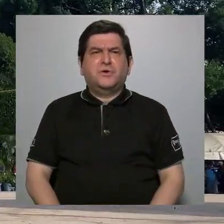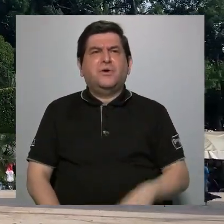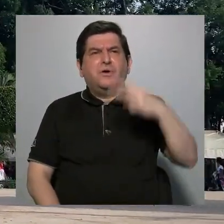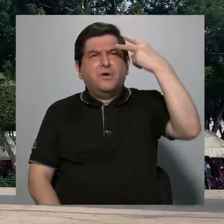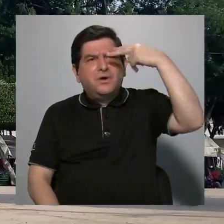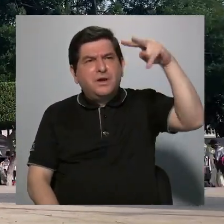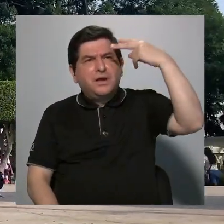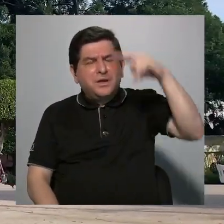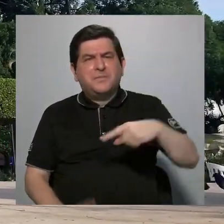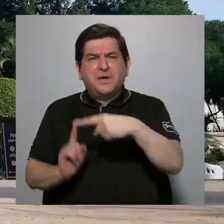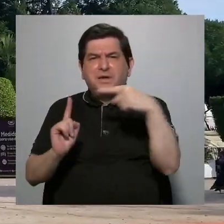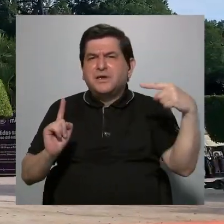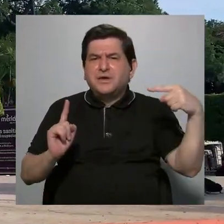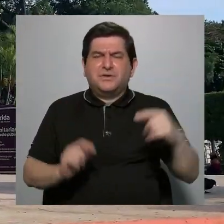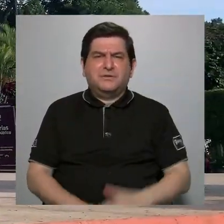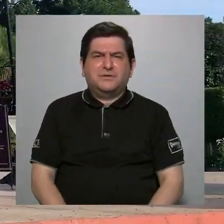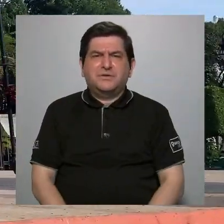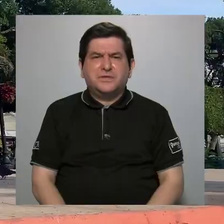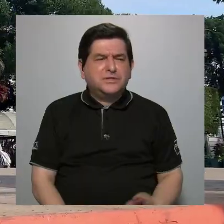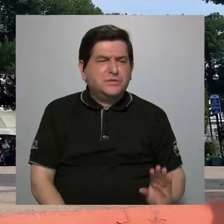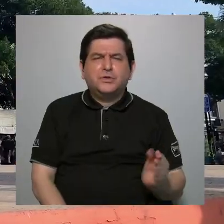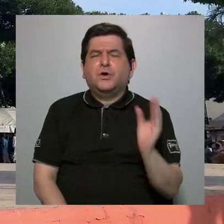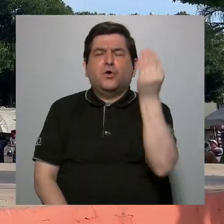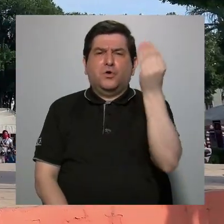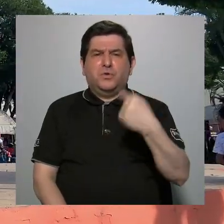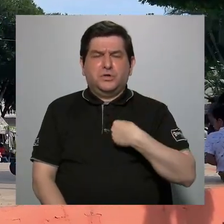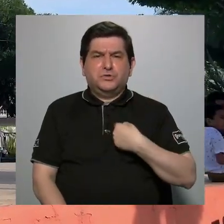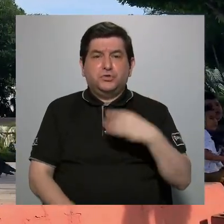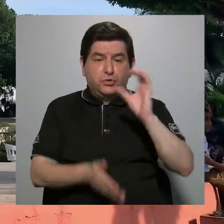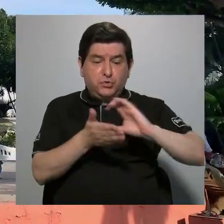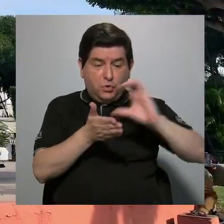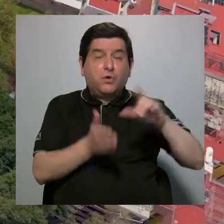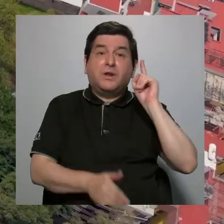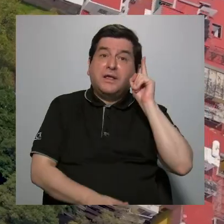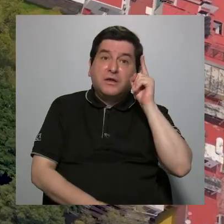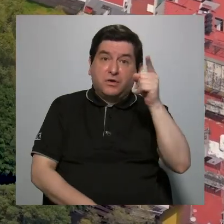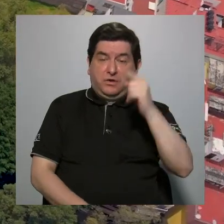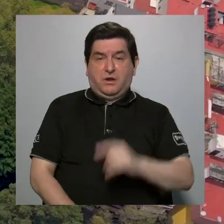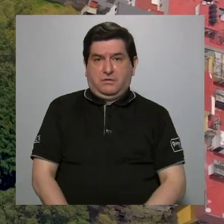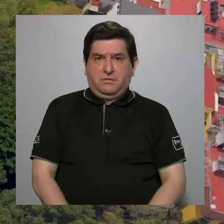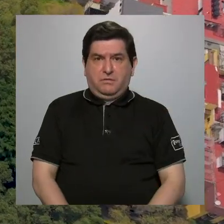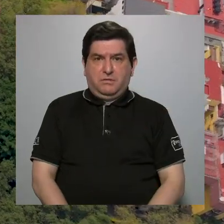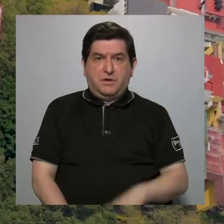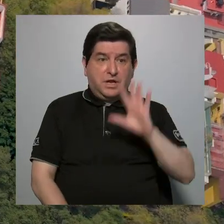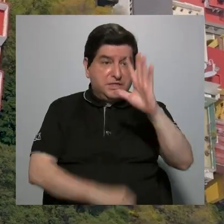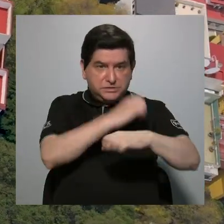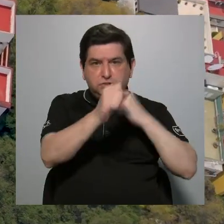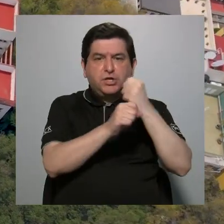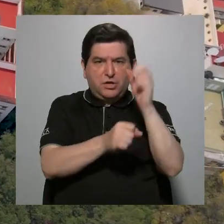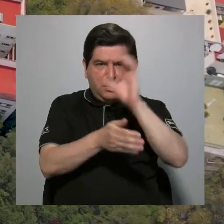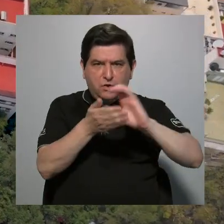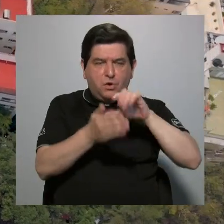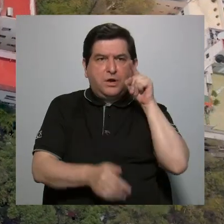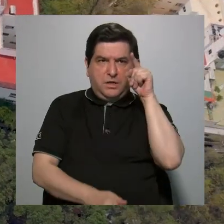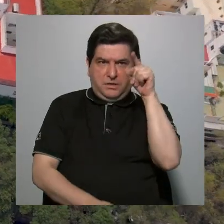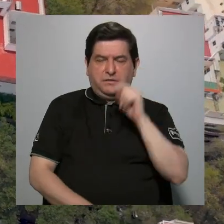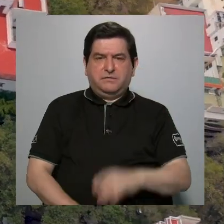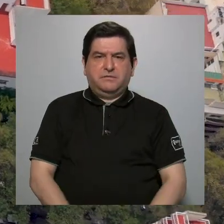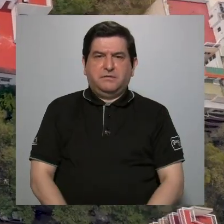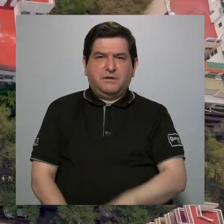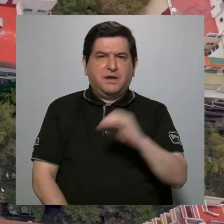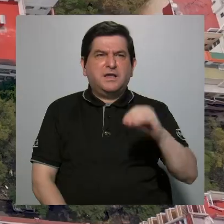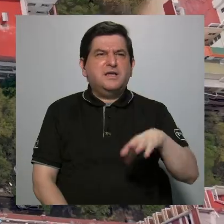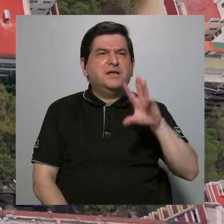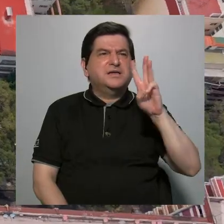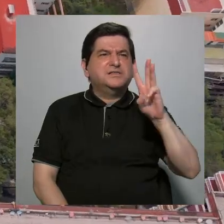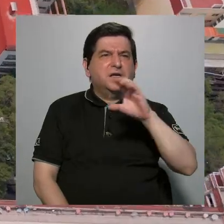México desde muy adolescente. Yo hice el colegio allá. Estuve los 5 años de colegio allá y